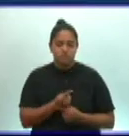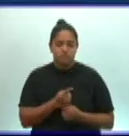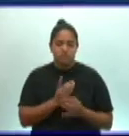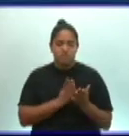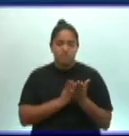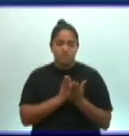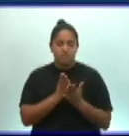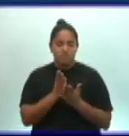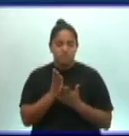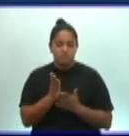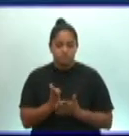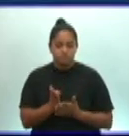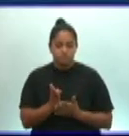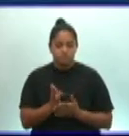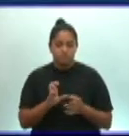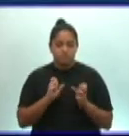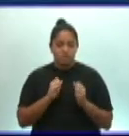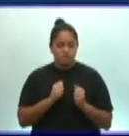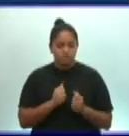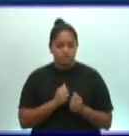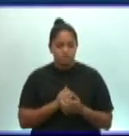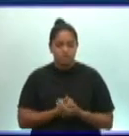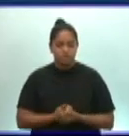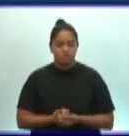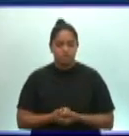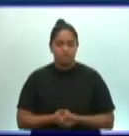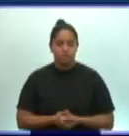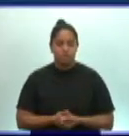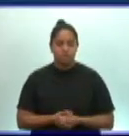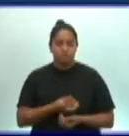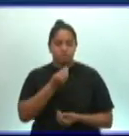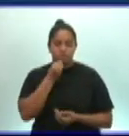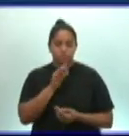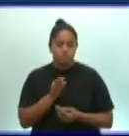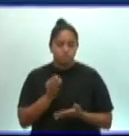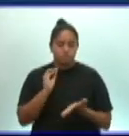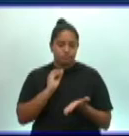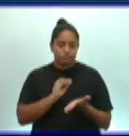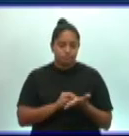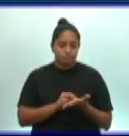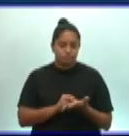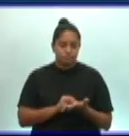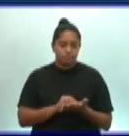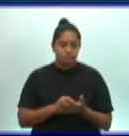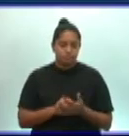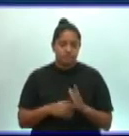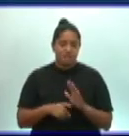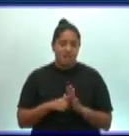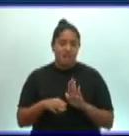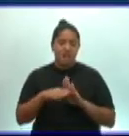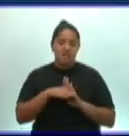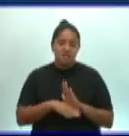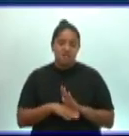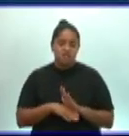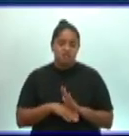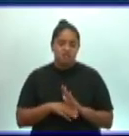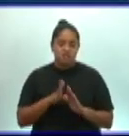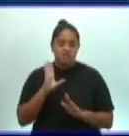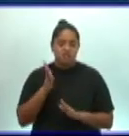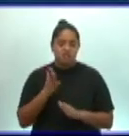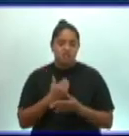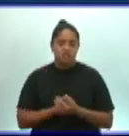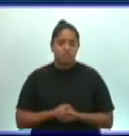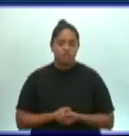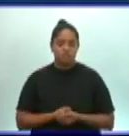sentido de la fuerza que ejerce el campo sobre la partícula, por supuesto que tenemos que aplicar la regla de la mano derecha. En este caso en particular con